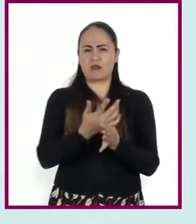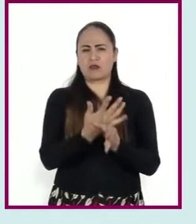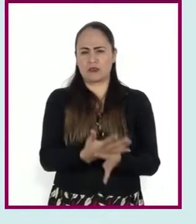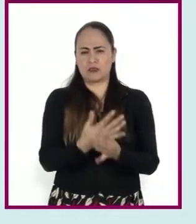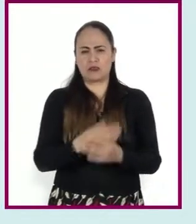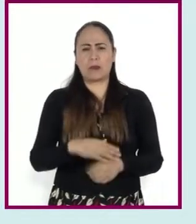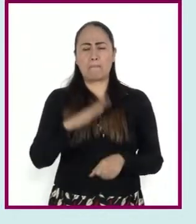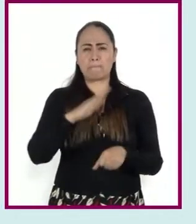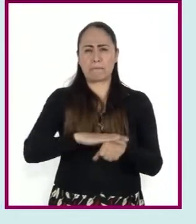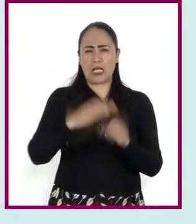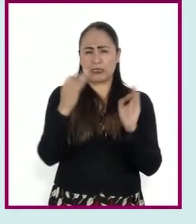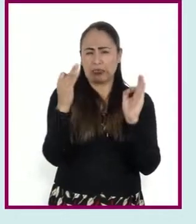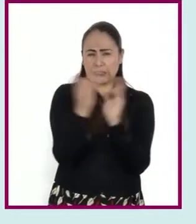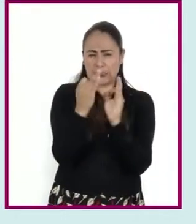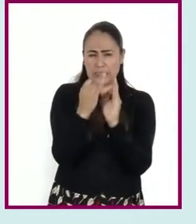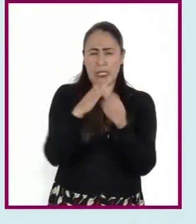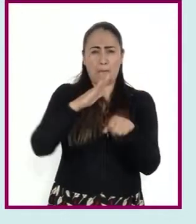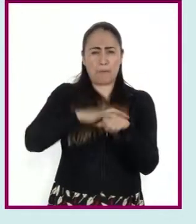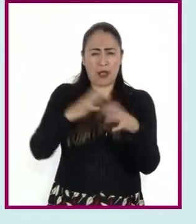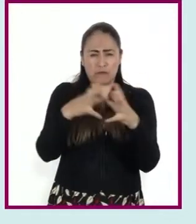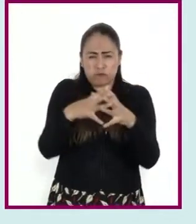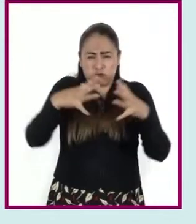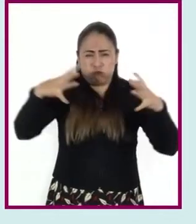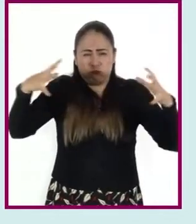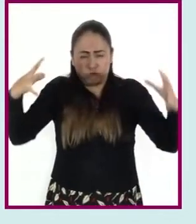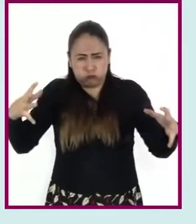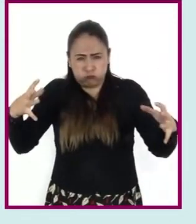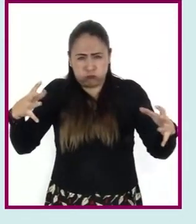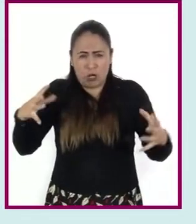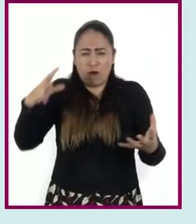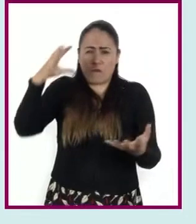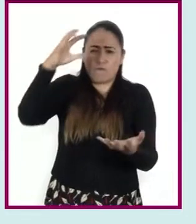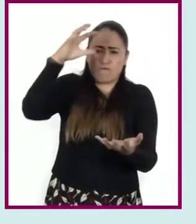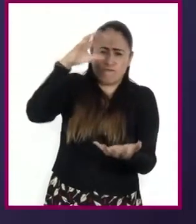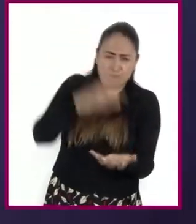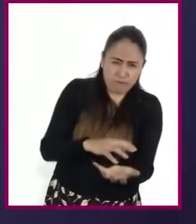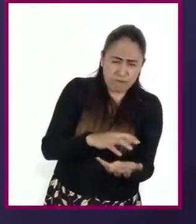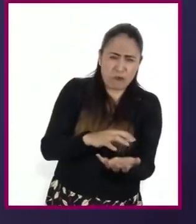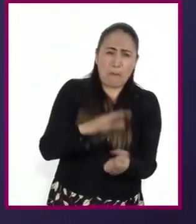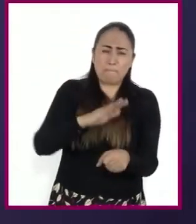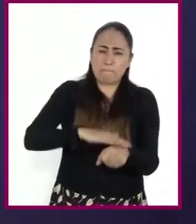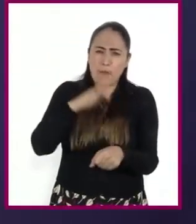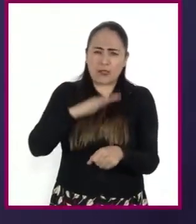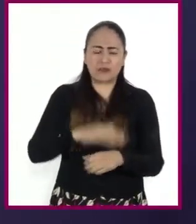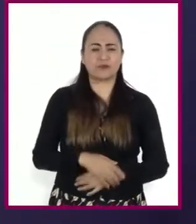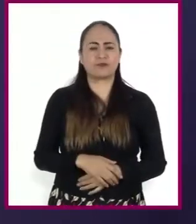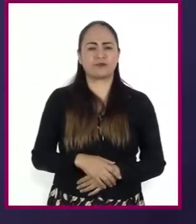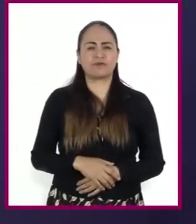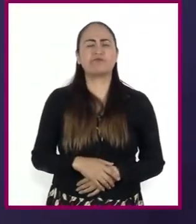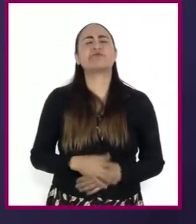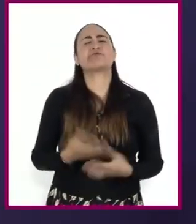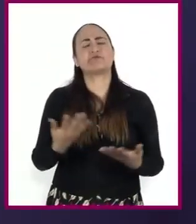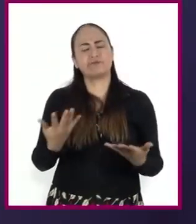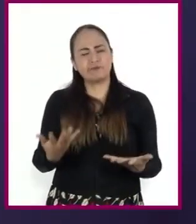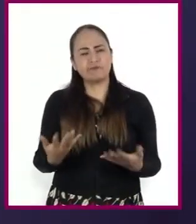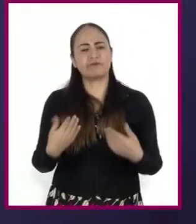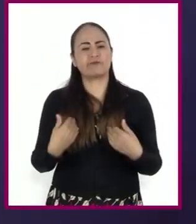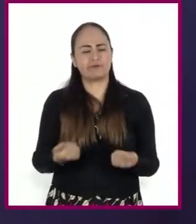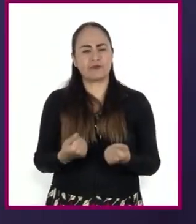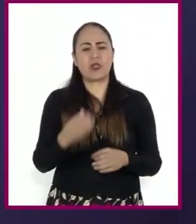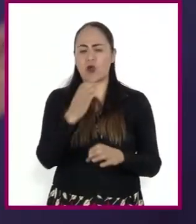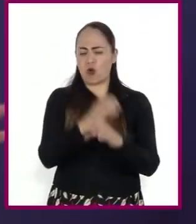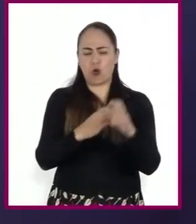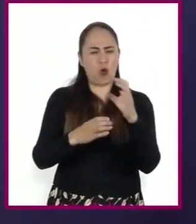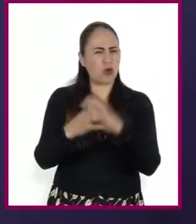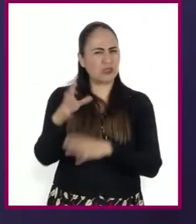cerca y más grandes sean los cuerpos, estos se atraerán con mayor fuerza. Eso quiere decir que todos los